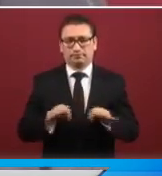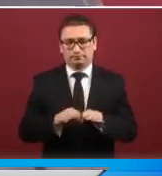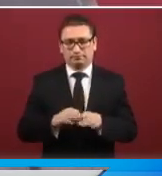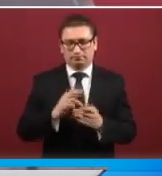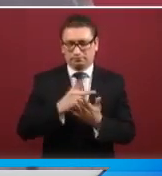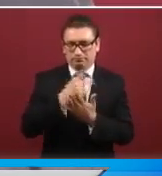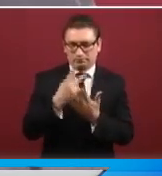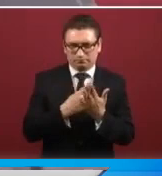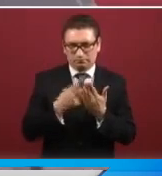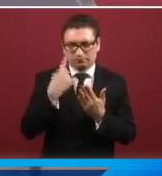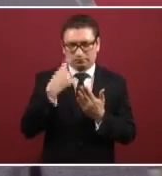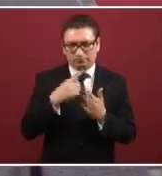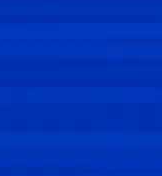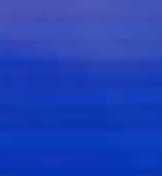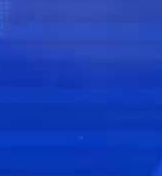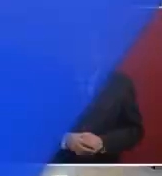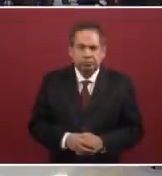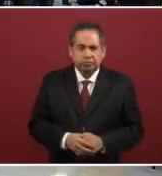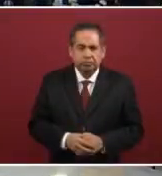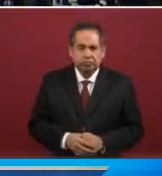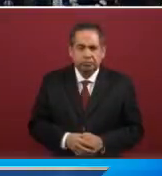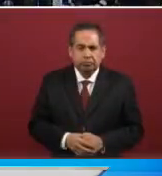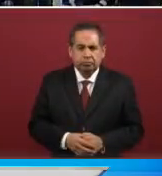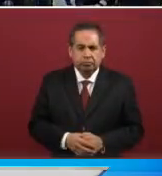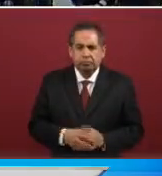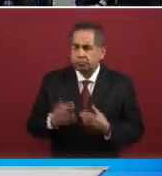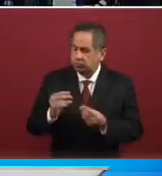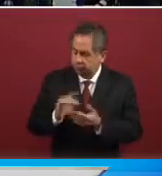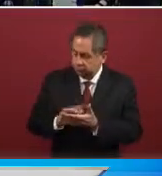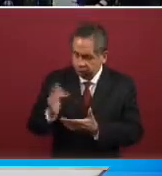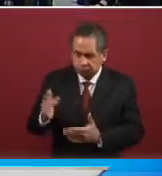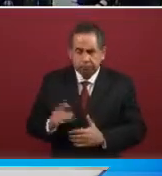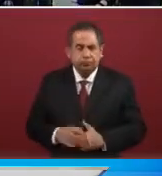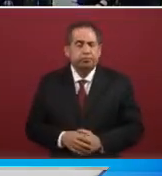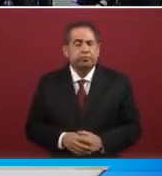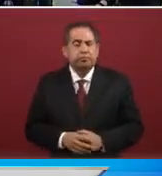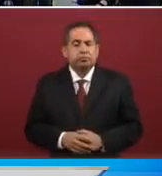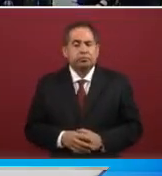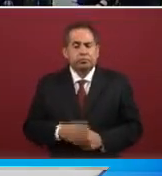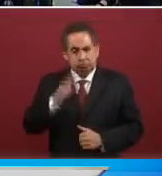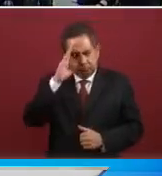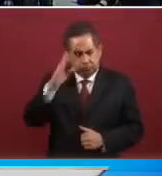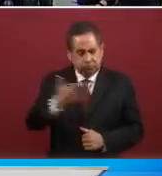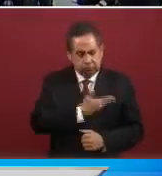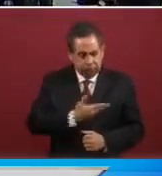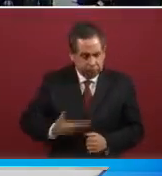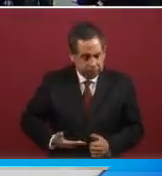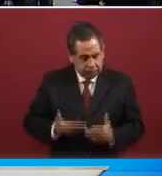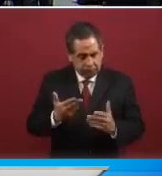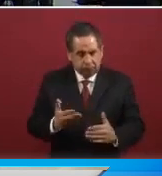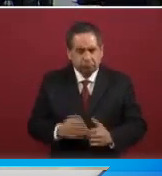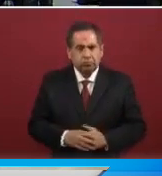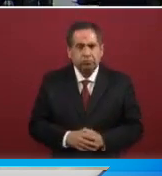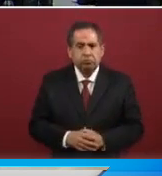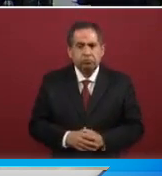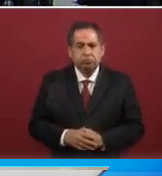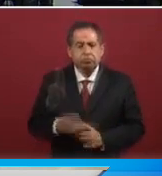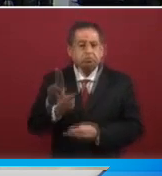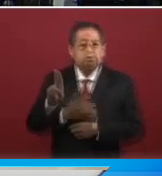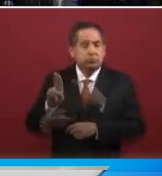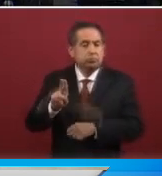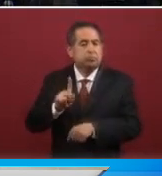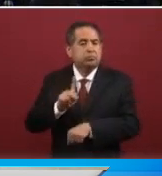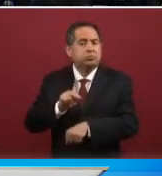a las elecciones en Estados Unidos. Ricardo Belmont. Señor presidente, vengo desde